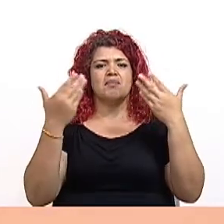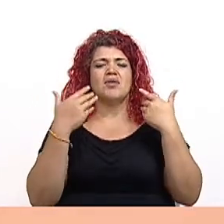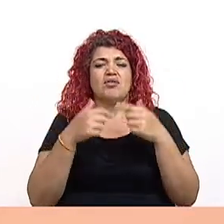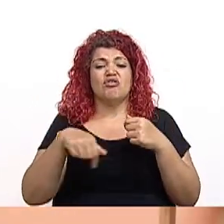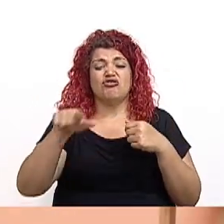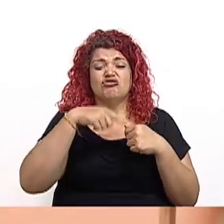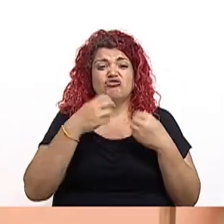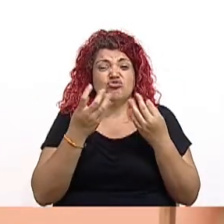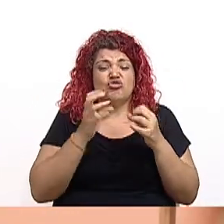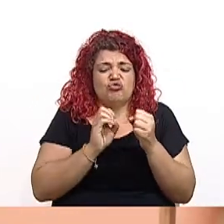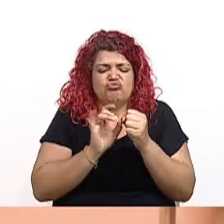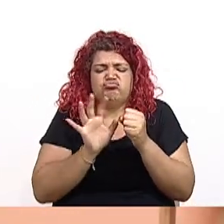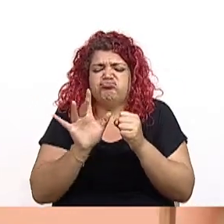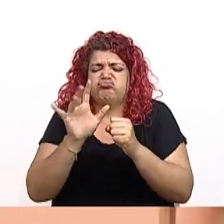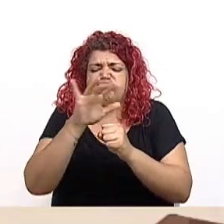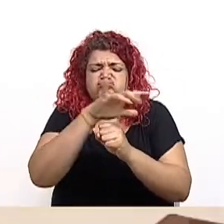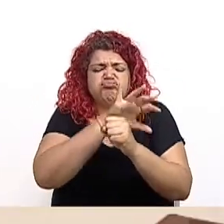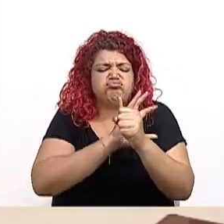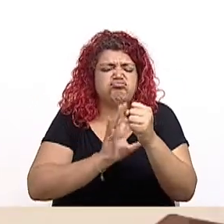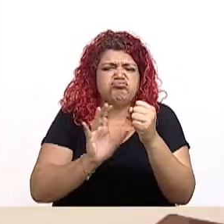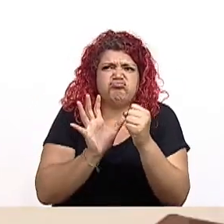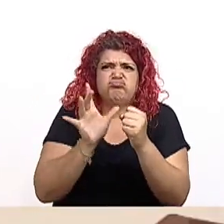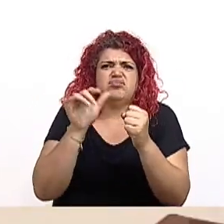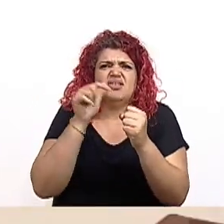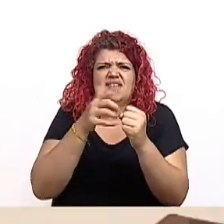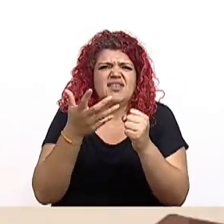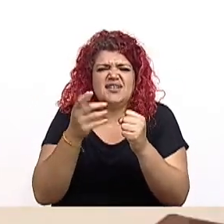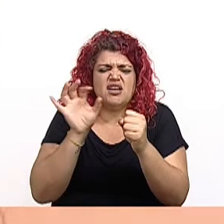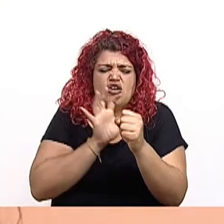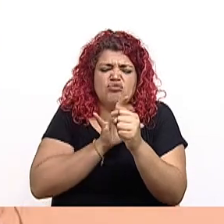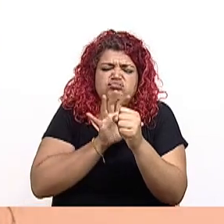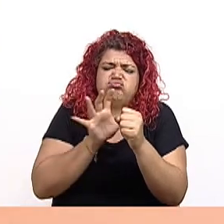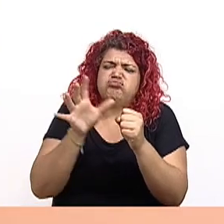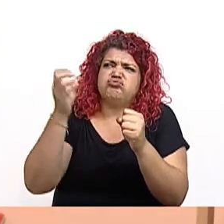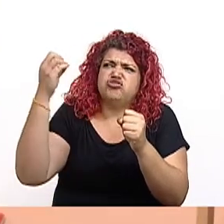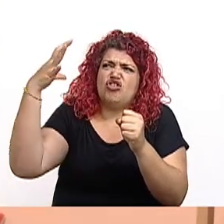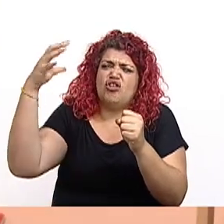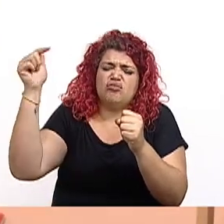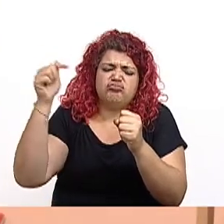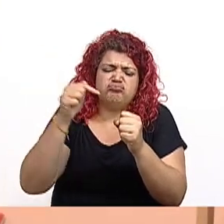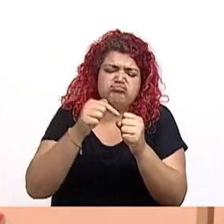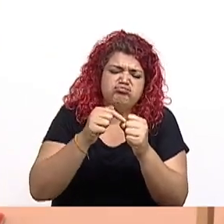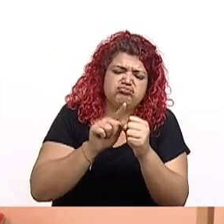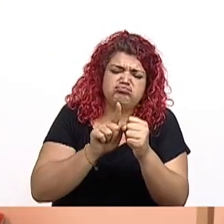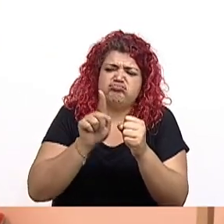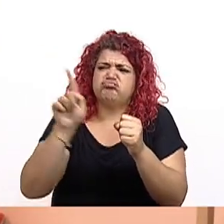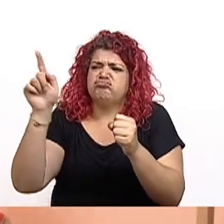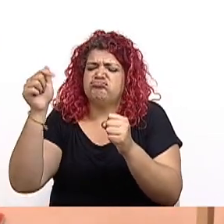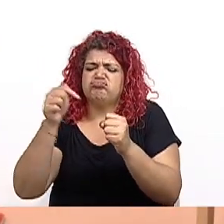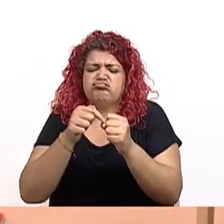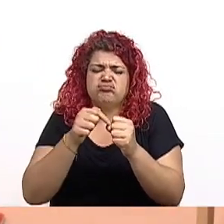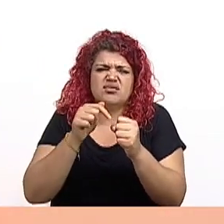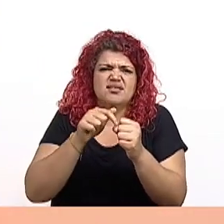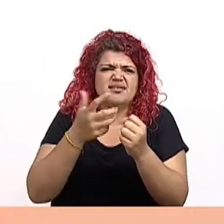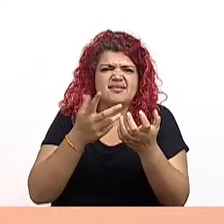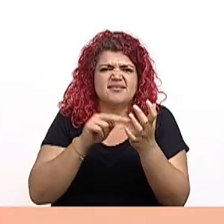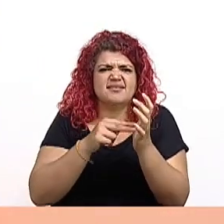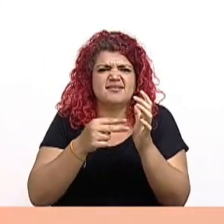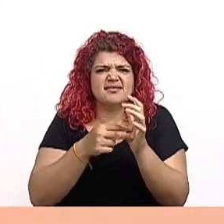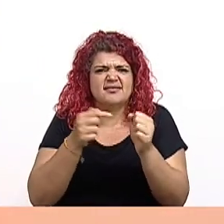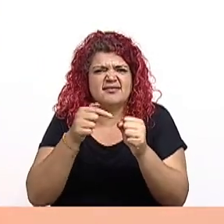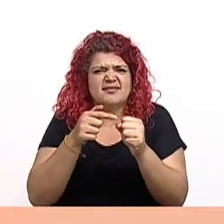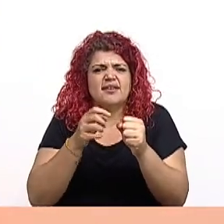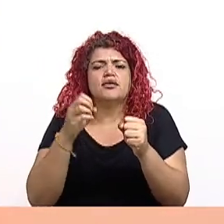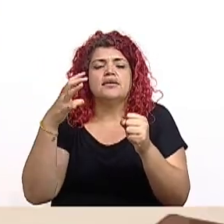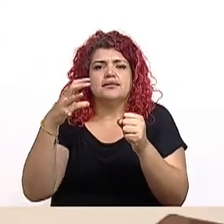produciendo muchos gases y eso hace que se dé el efecto invernadero. Voy de nuevo. Efecto invernadero.